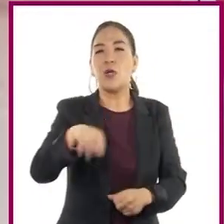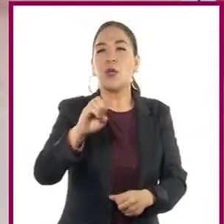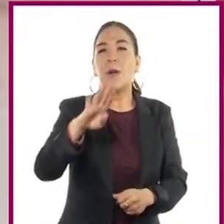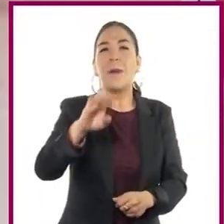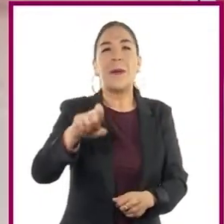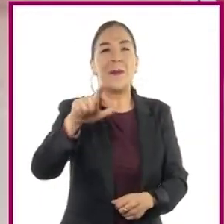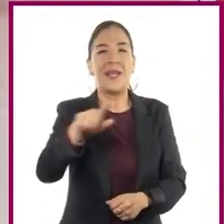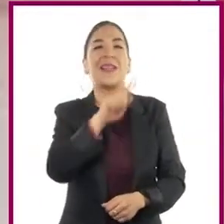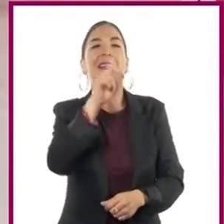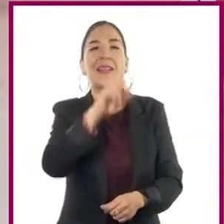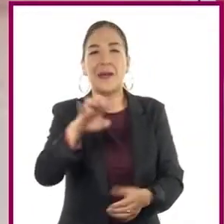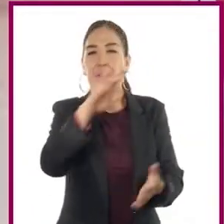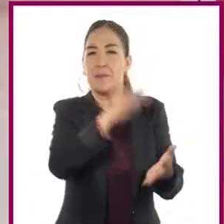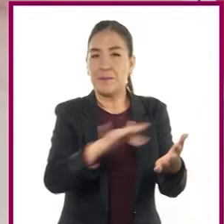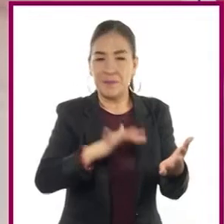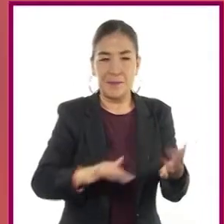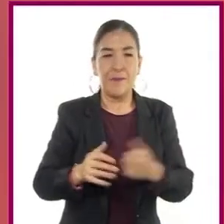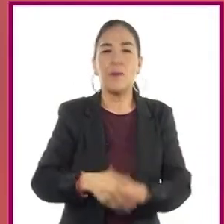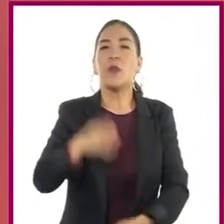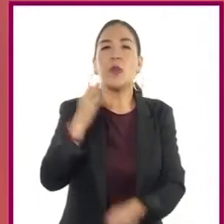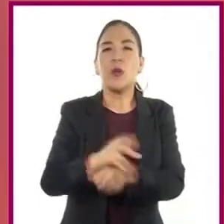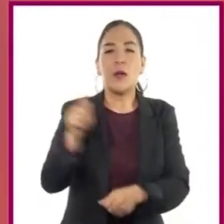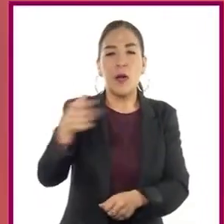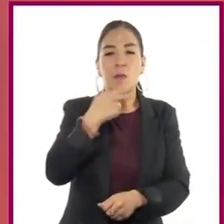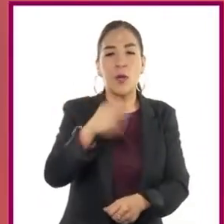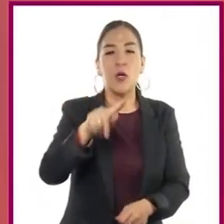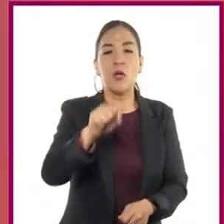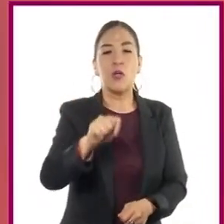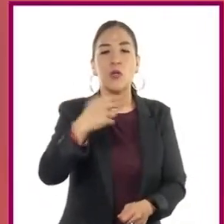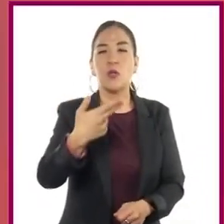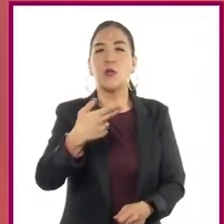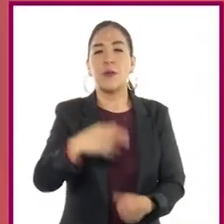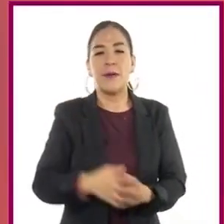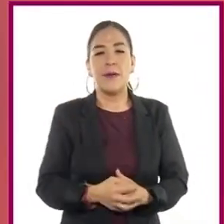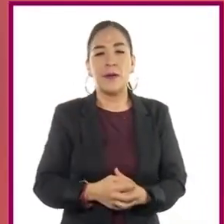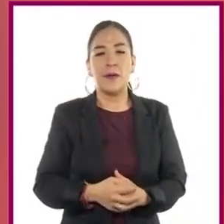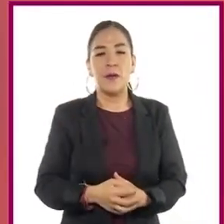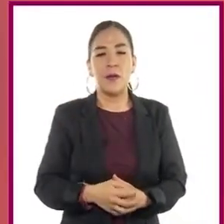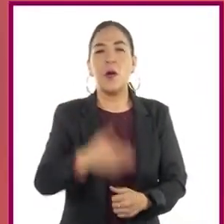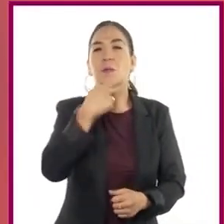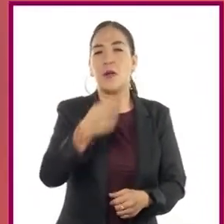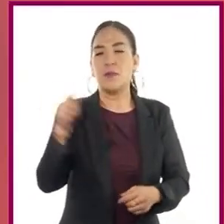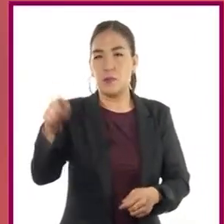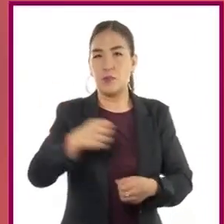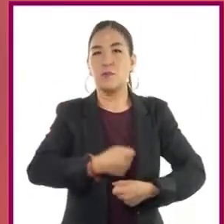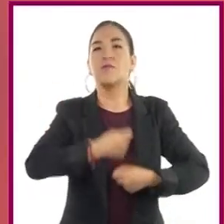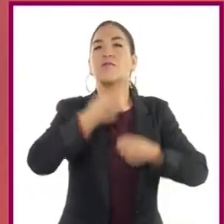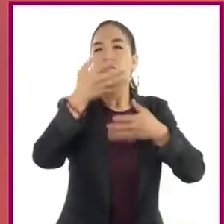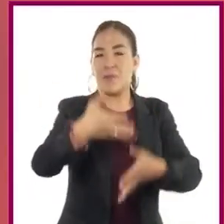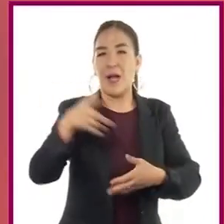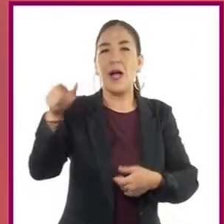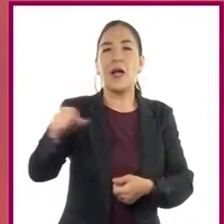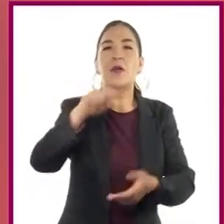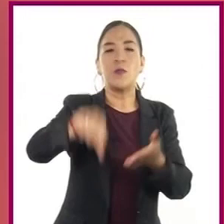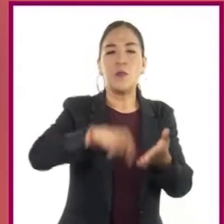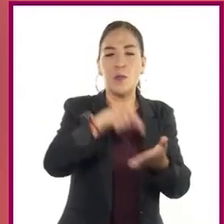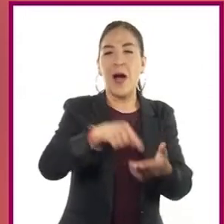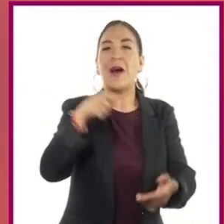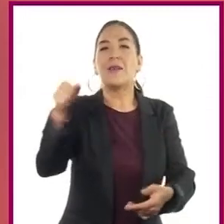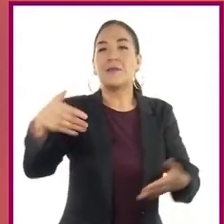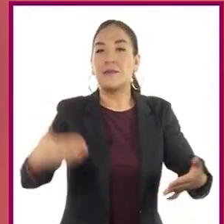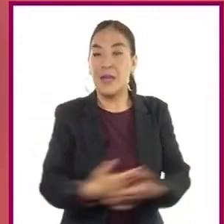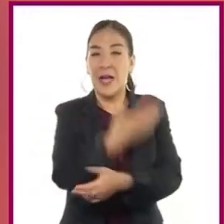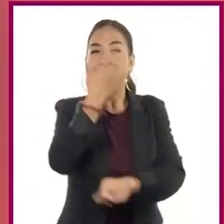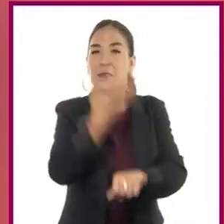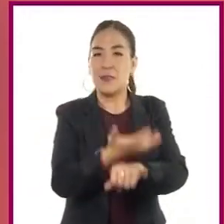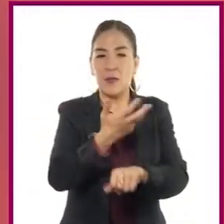Literatura. Por ejemplo, Thomas Stearns Eliot, poeta de origen estadounidense, que ganó el